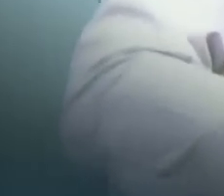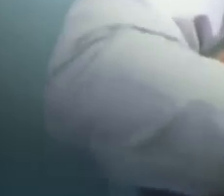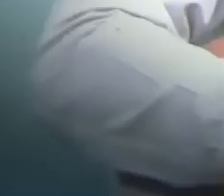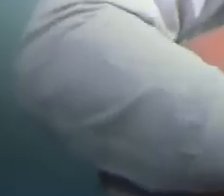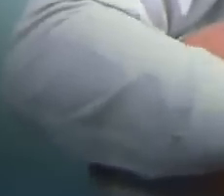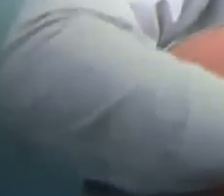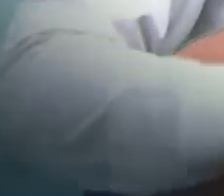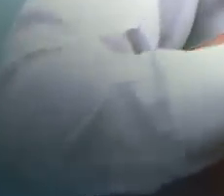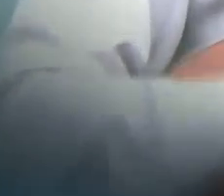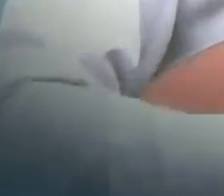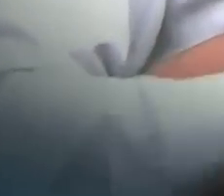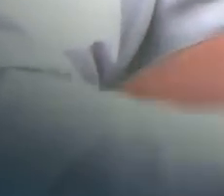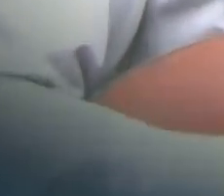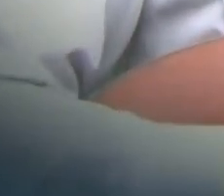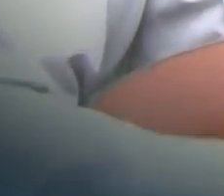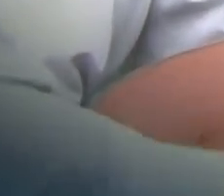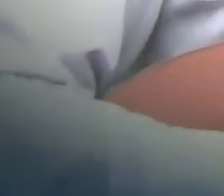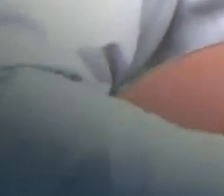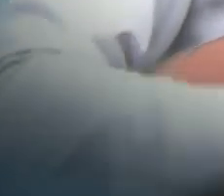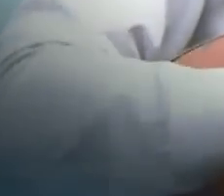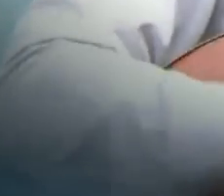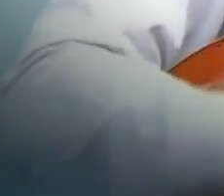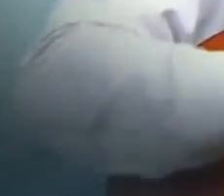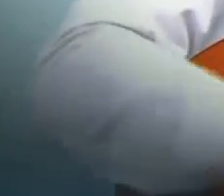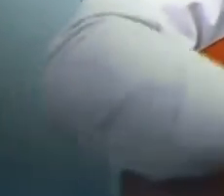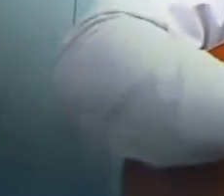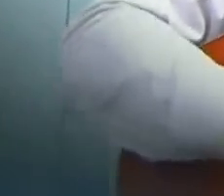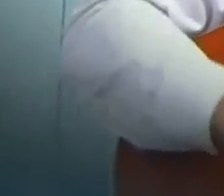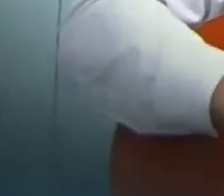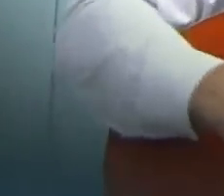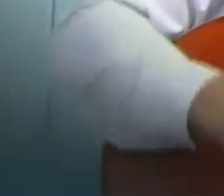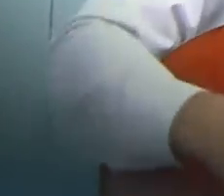canela, blancor de coco al reír,